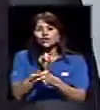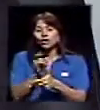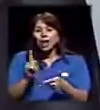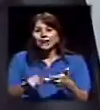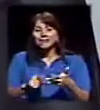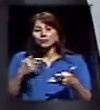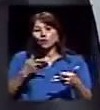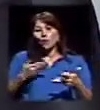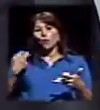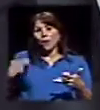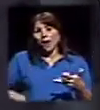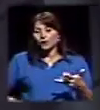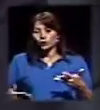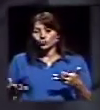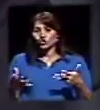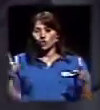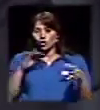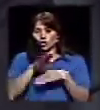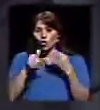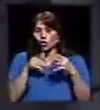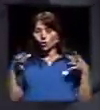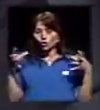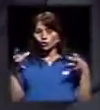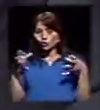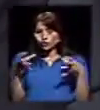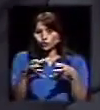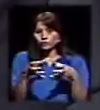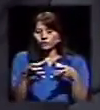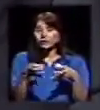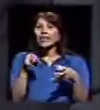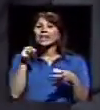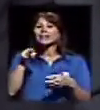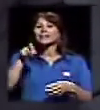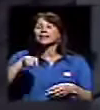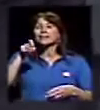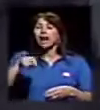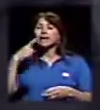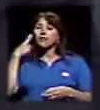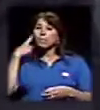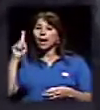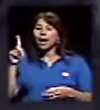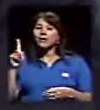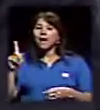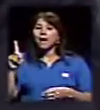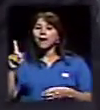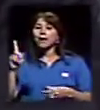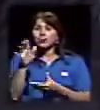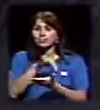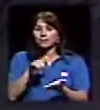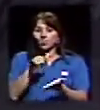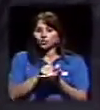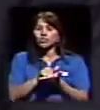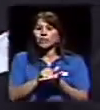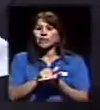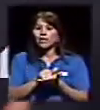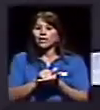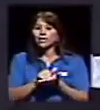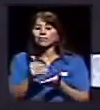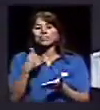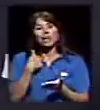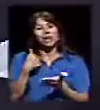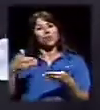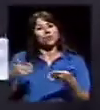recursos humanos, que fueron necesarios para poder darle a San José un nuevo